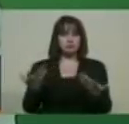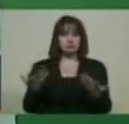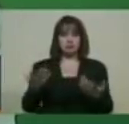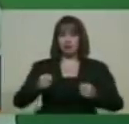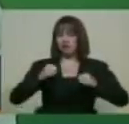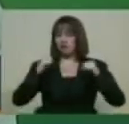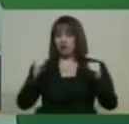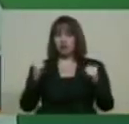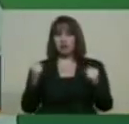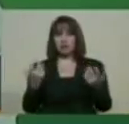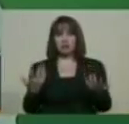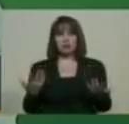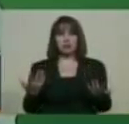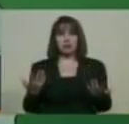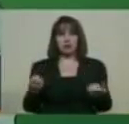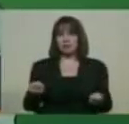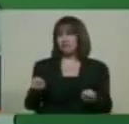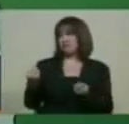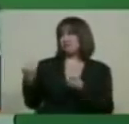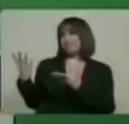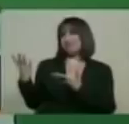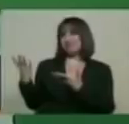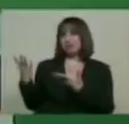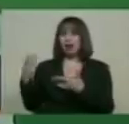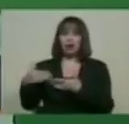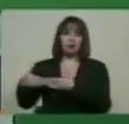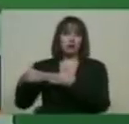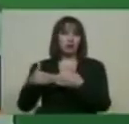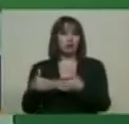inmensas a los amos del norte.